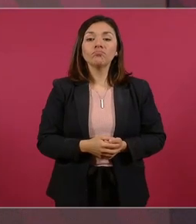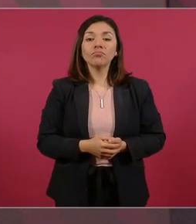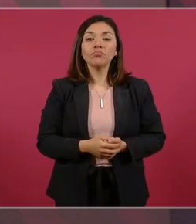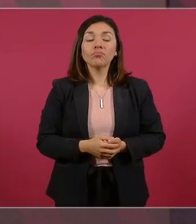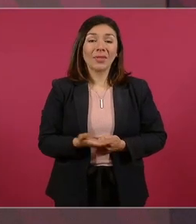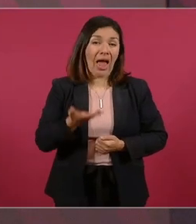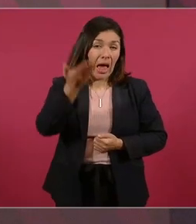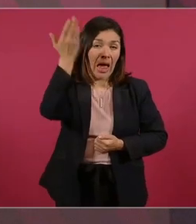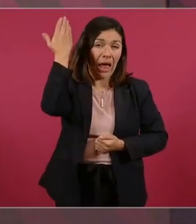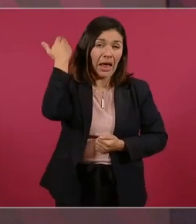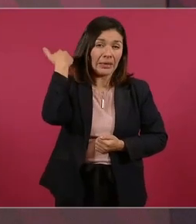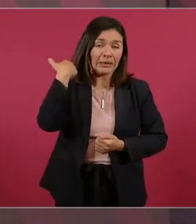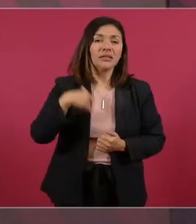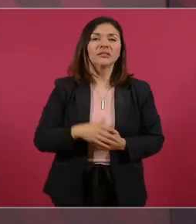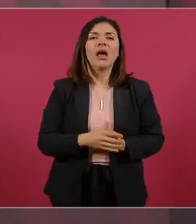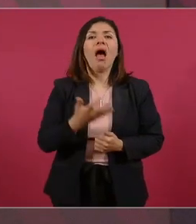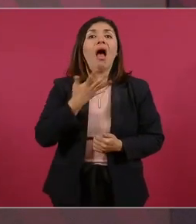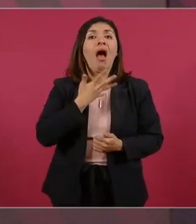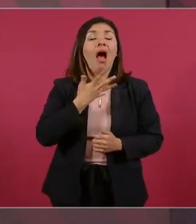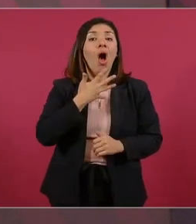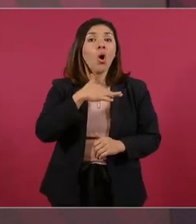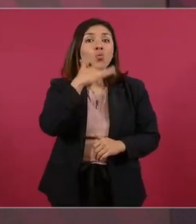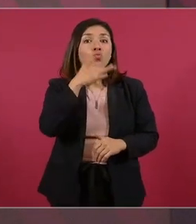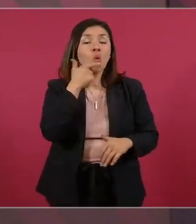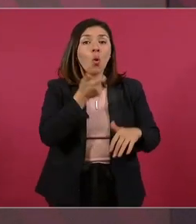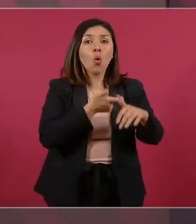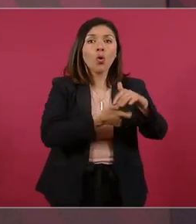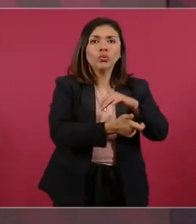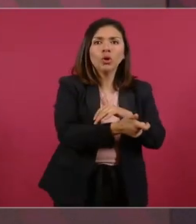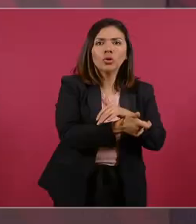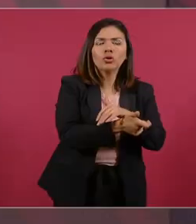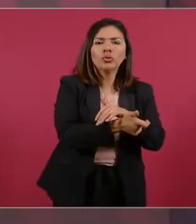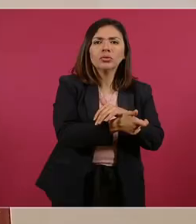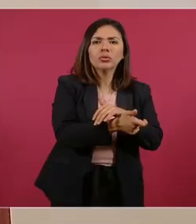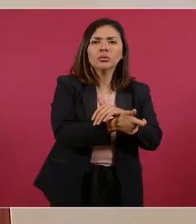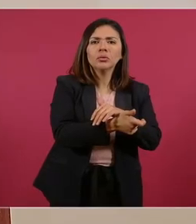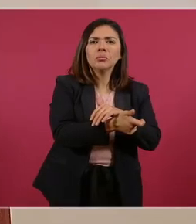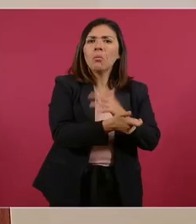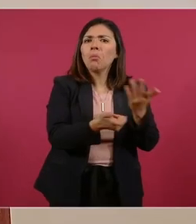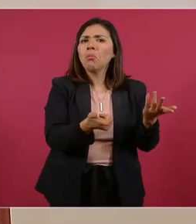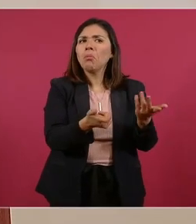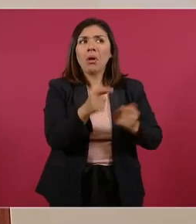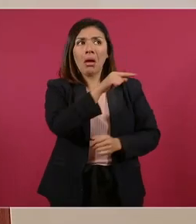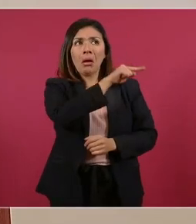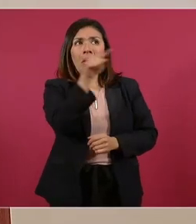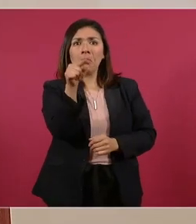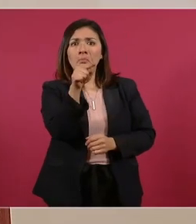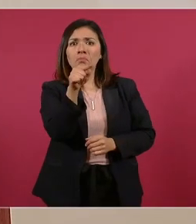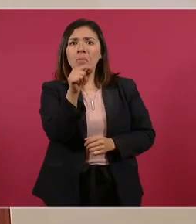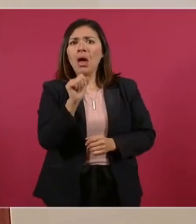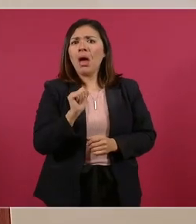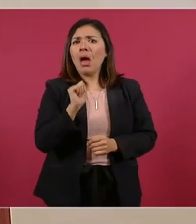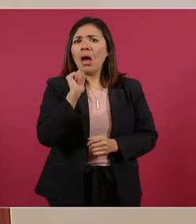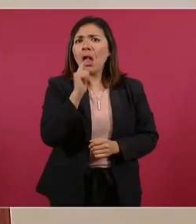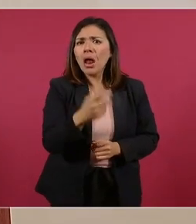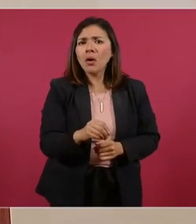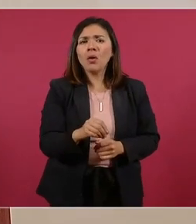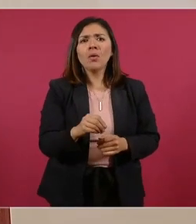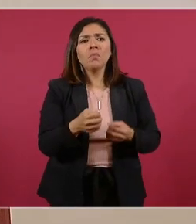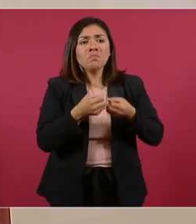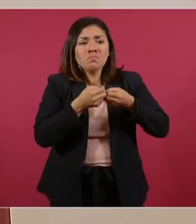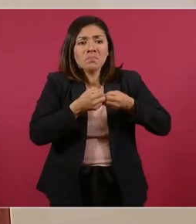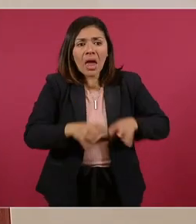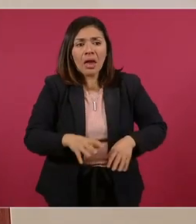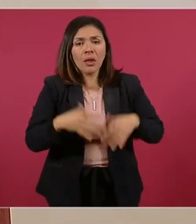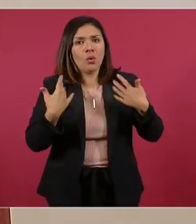se llevaban a cabo actos de corrupción y ni siquiera perdían los corruptos su